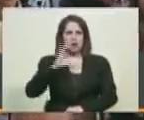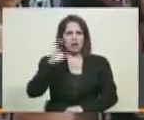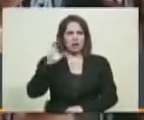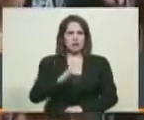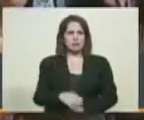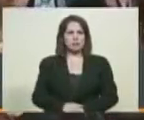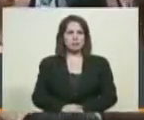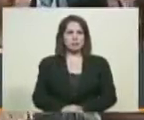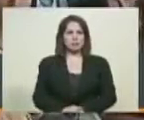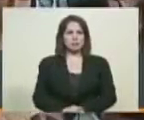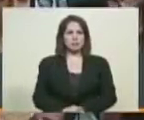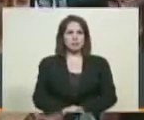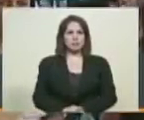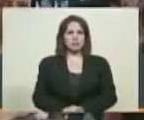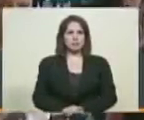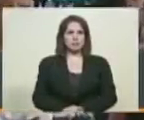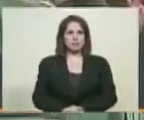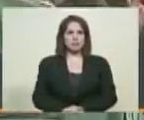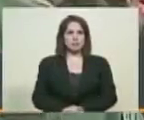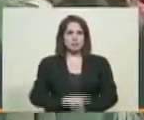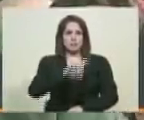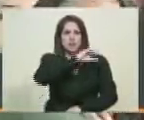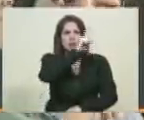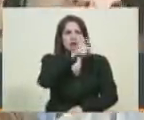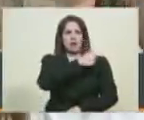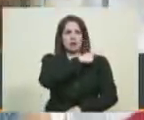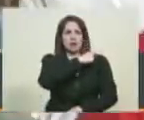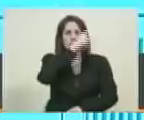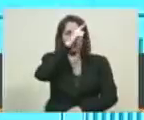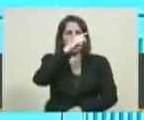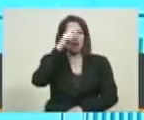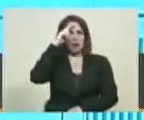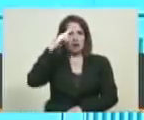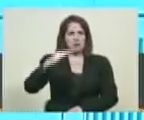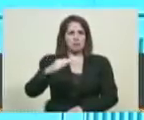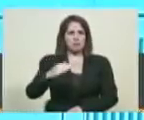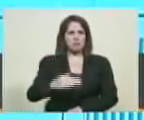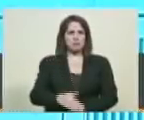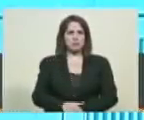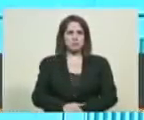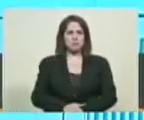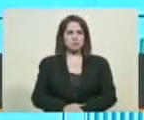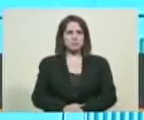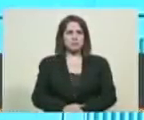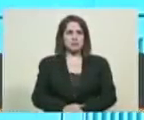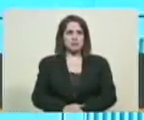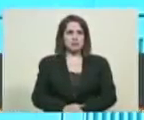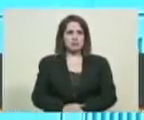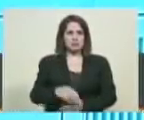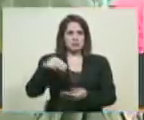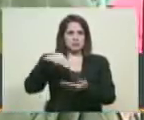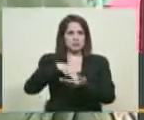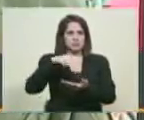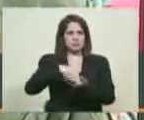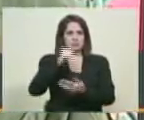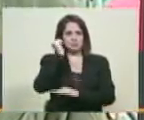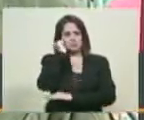Caracas. Al general José Parra, comandante de la base aérea Generalísimo Francisco de Miranda.